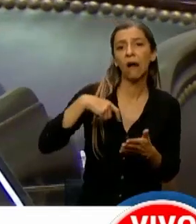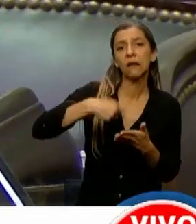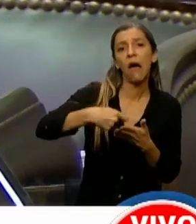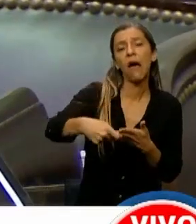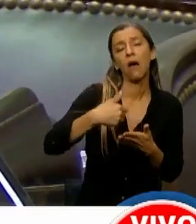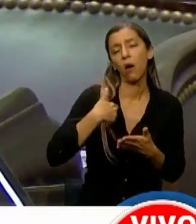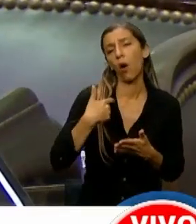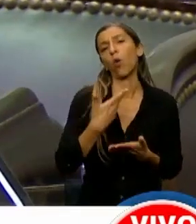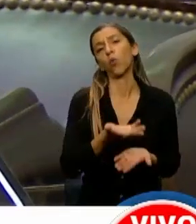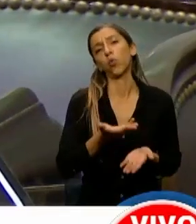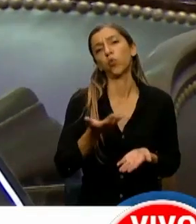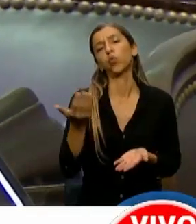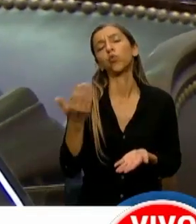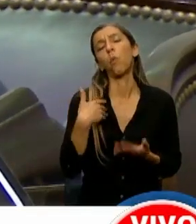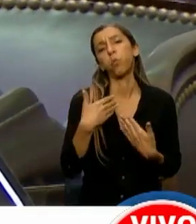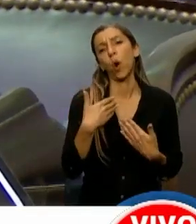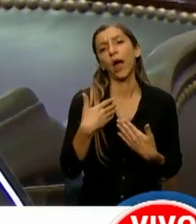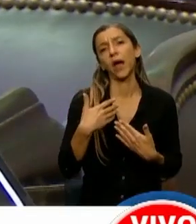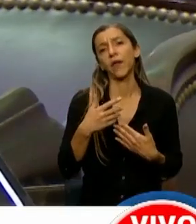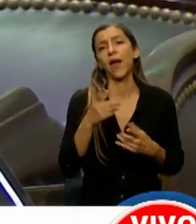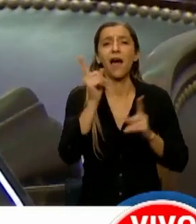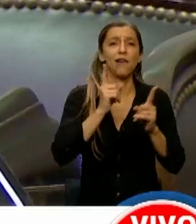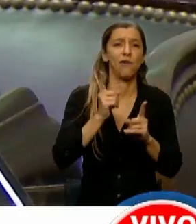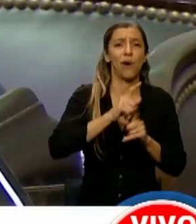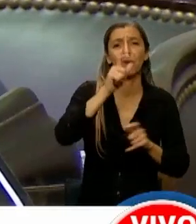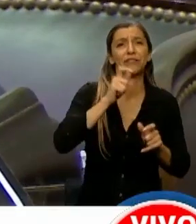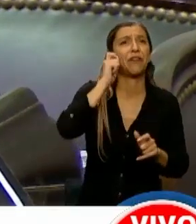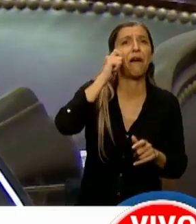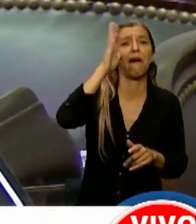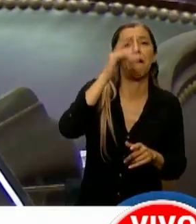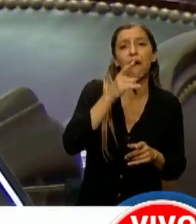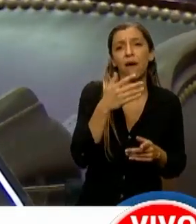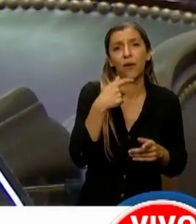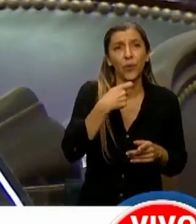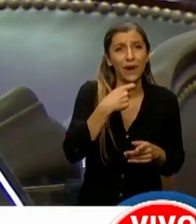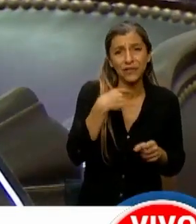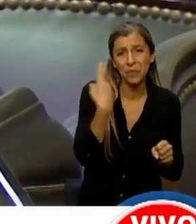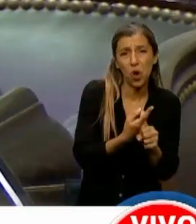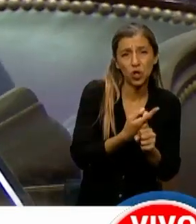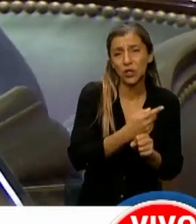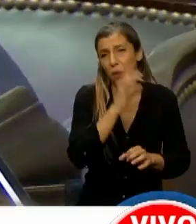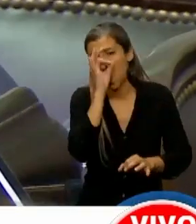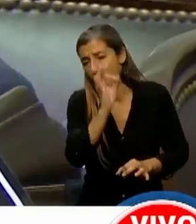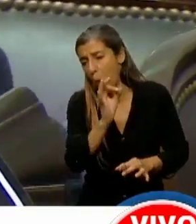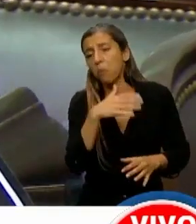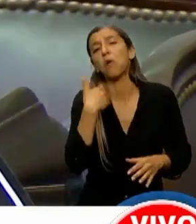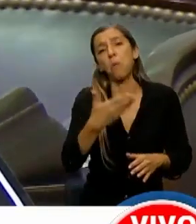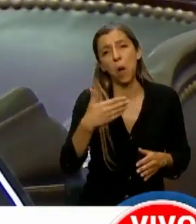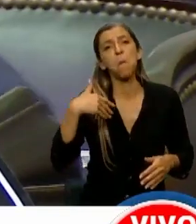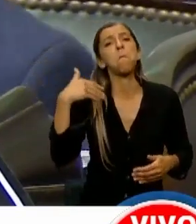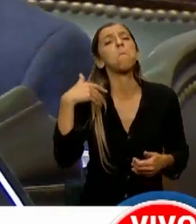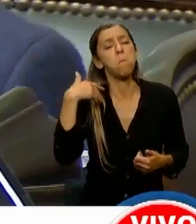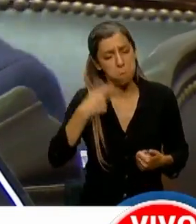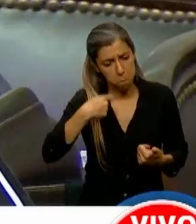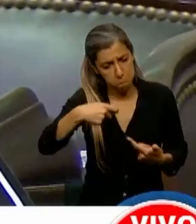que nunca en su vida se iban a jubilar. Recién escuchaba a una diputada hablando de la jubilación, de lo que ganan los jubilados.